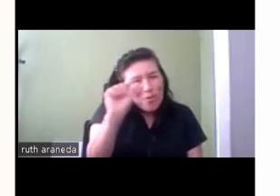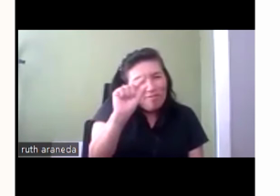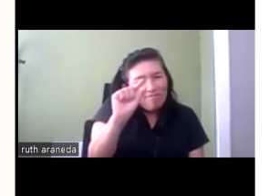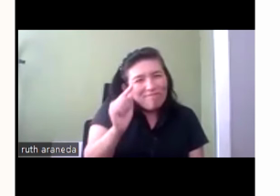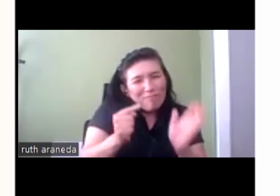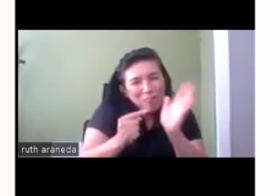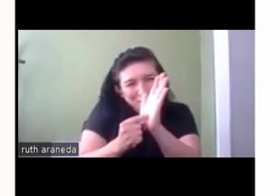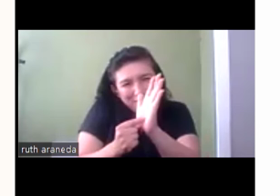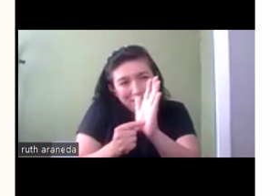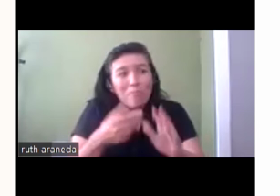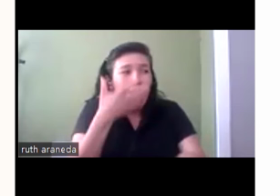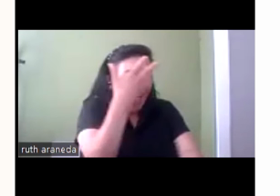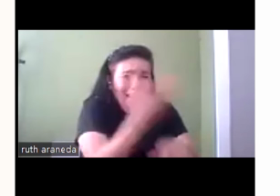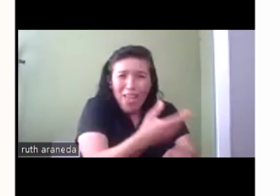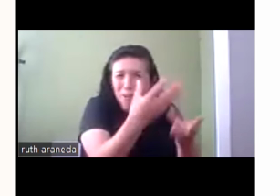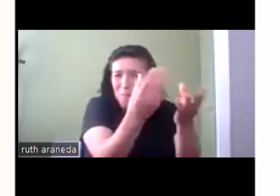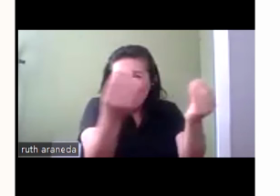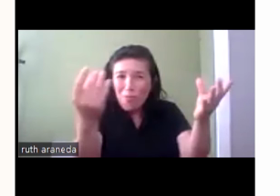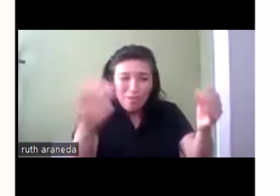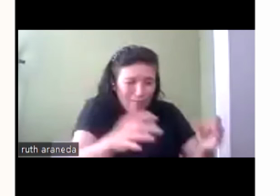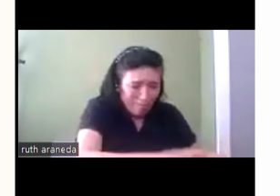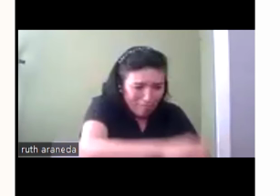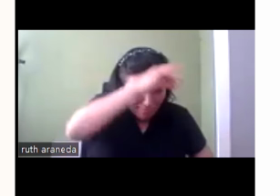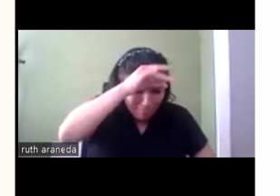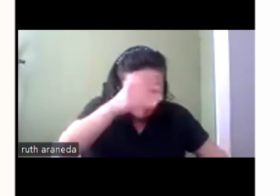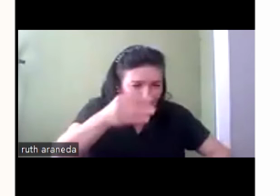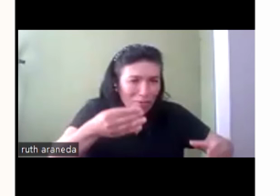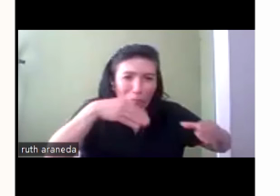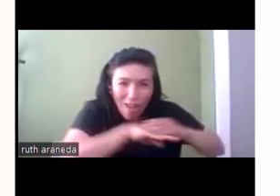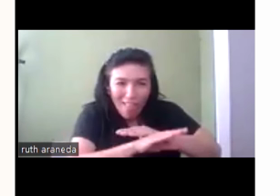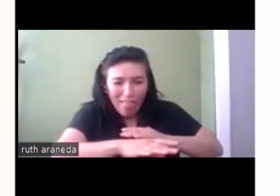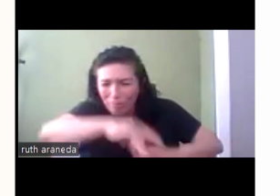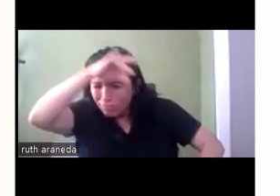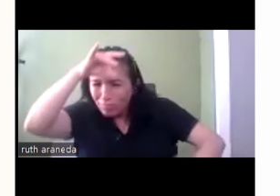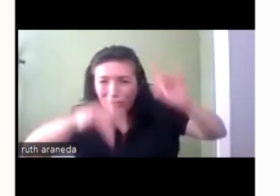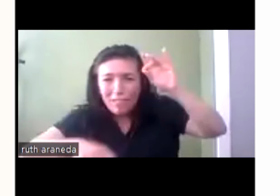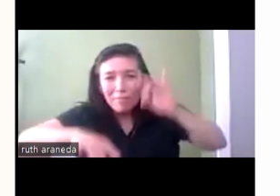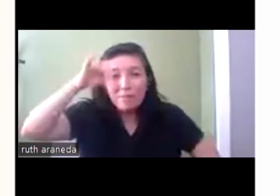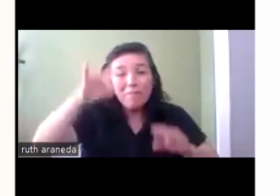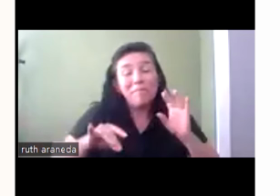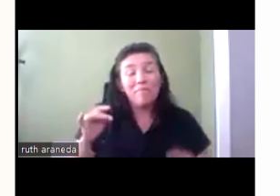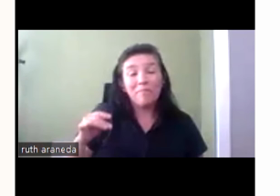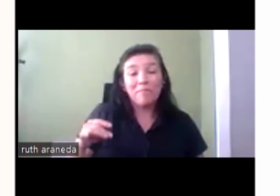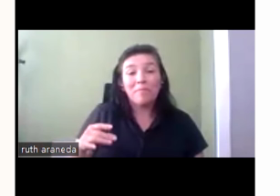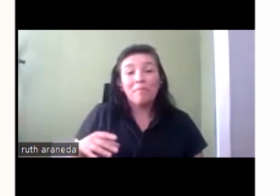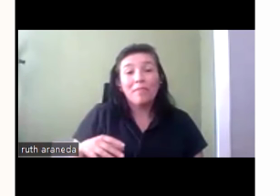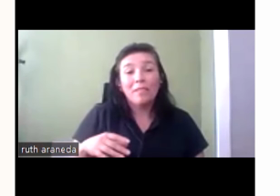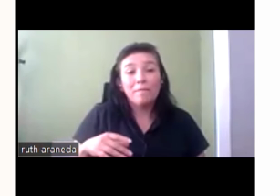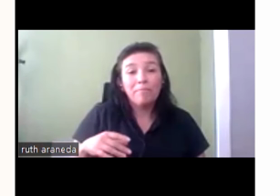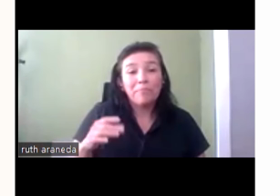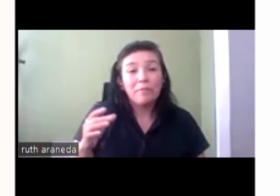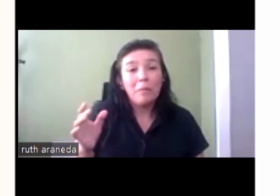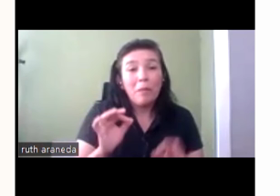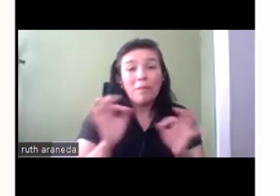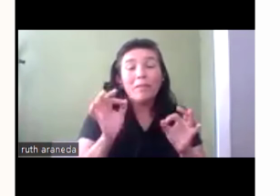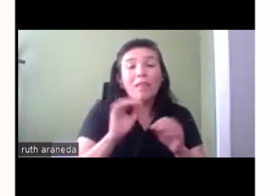todo el universo de fragmentos que hemos encontrado en los estudios que hemos llevado en el litoral. Y para relacionarlo un poco con la